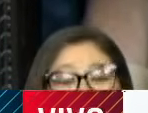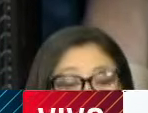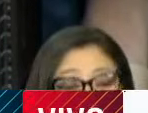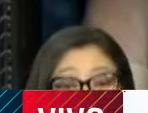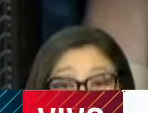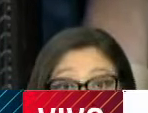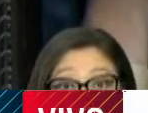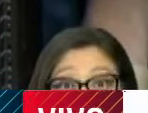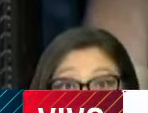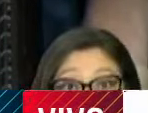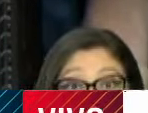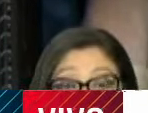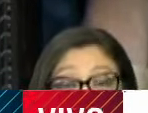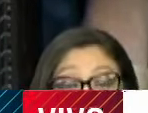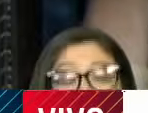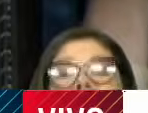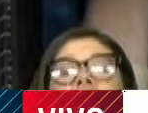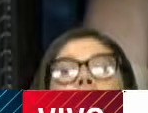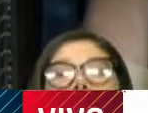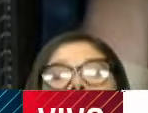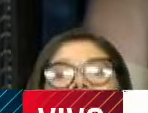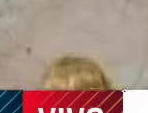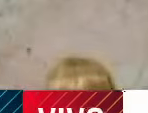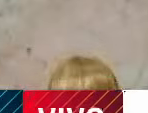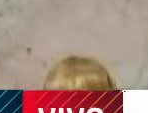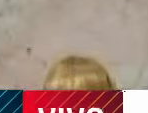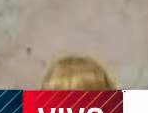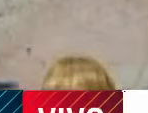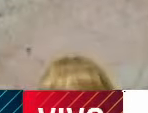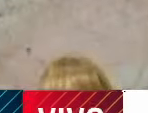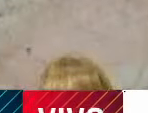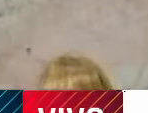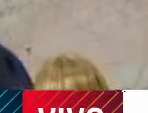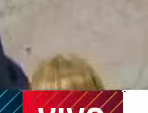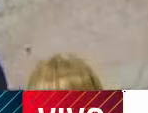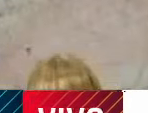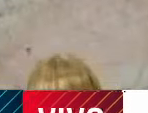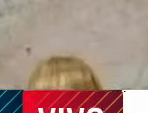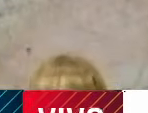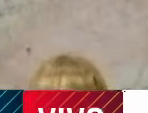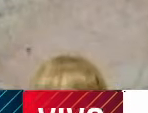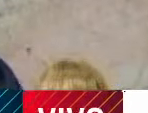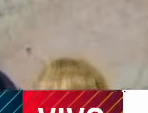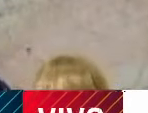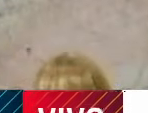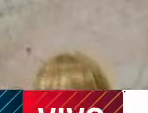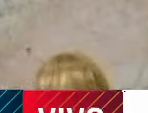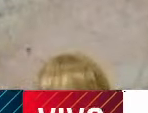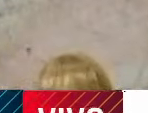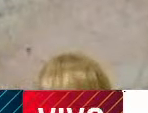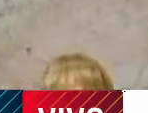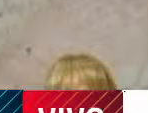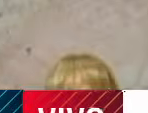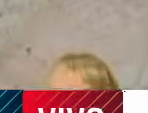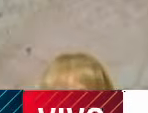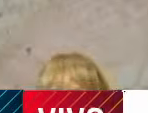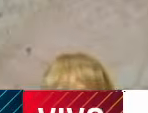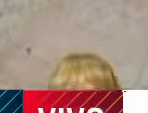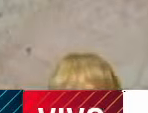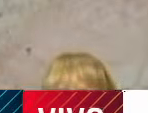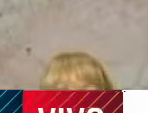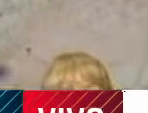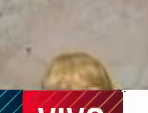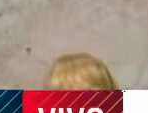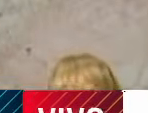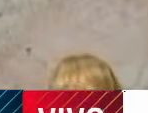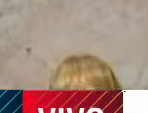yo noto muchos hablan de la CGT, muchos hablan del gobierno nacional, hablan de los diputados y senadores, pero nadie